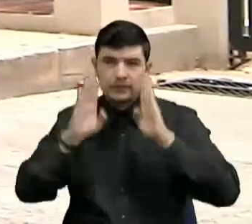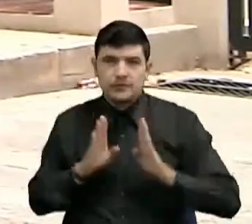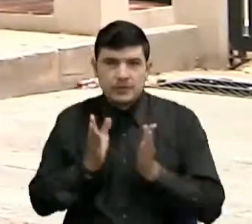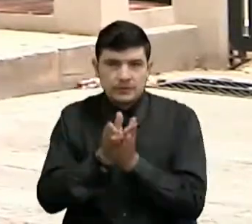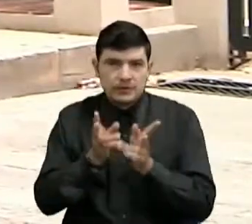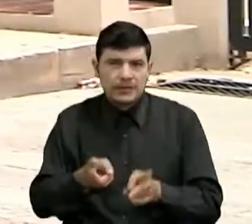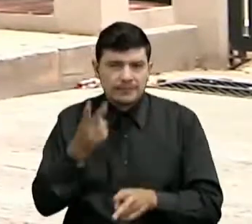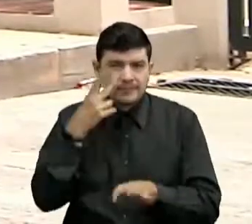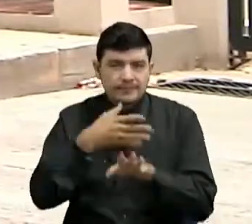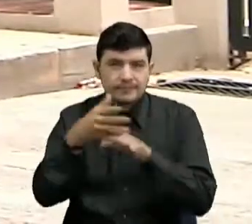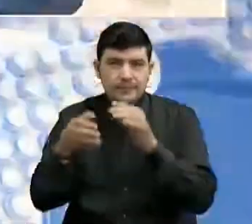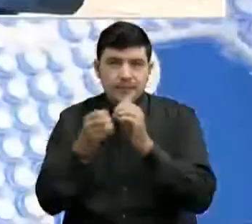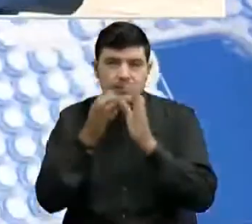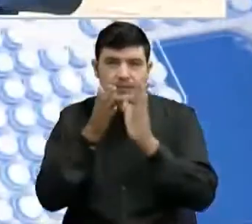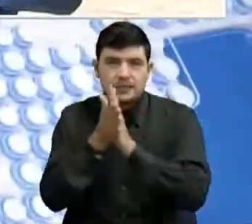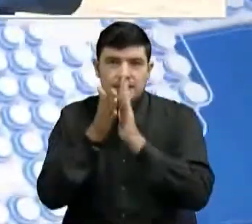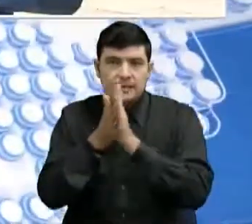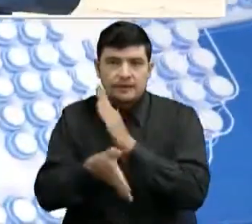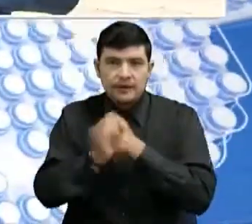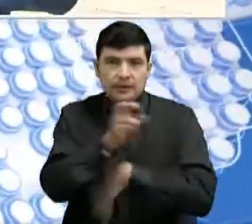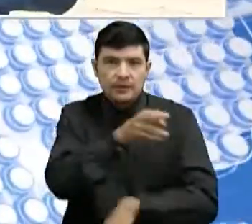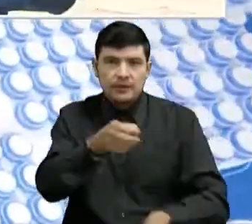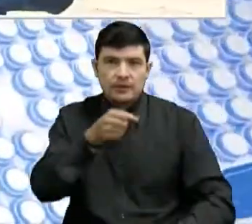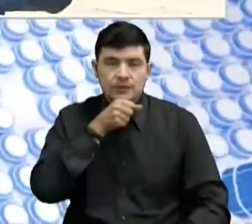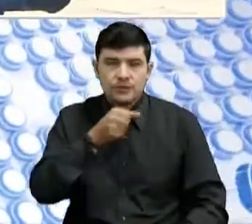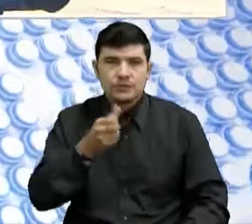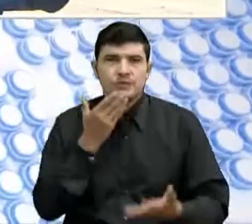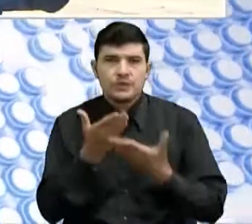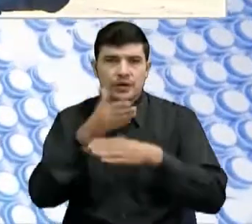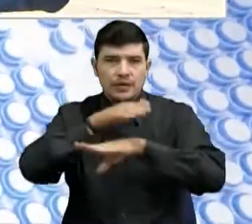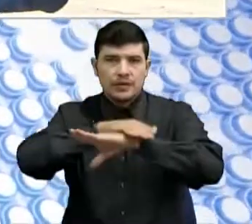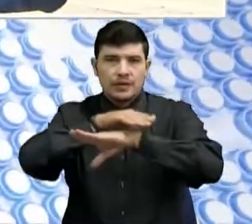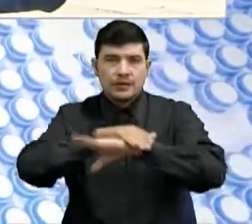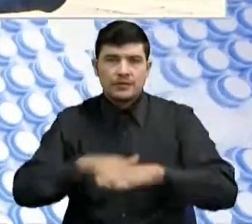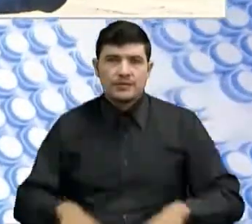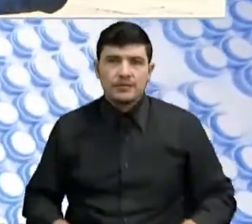información que nosotros tenemos desde acá, desde el Colegio INEN. Alfredo Durán, Oriente Noticias, estamos informando.